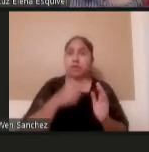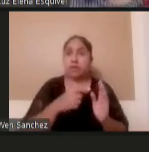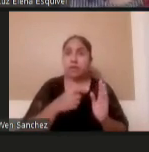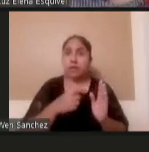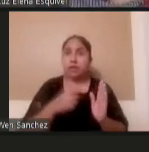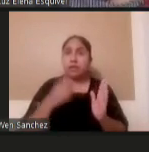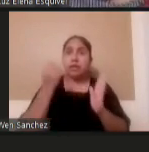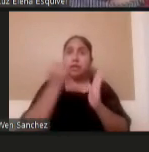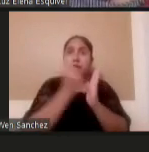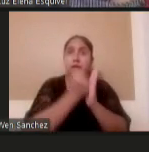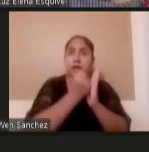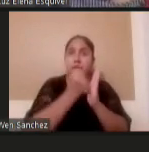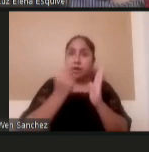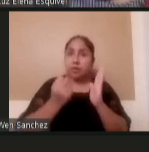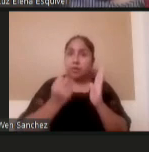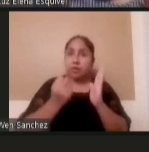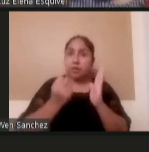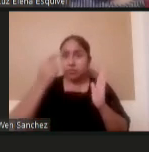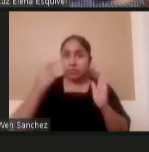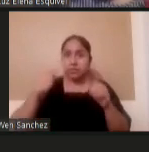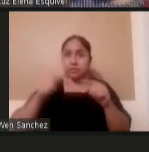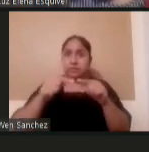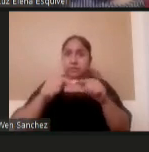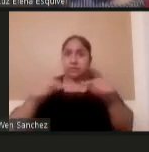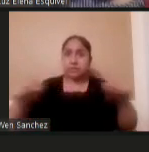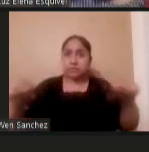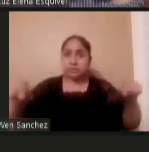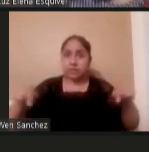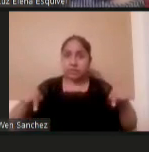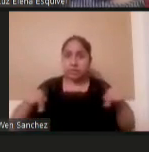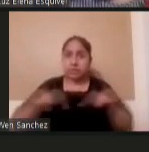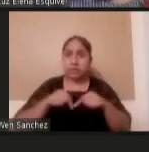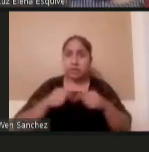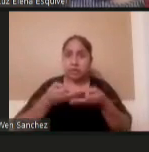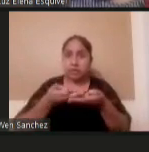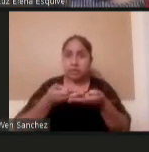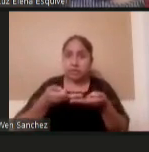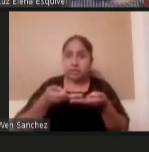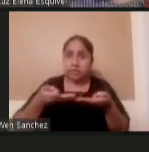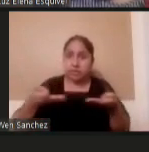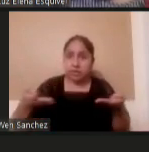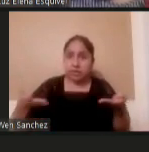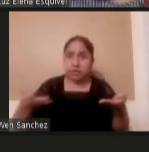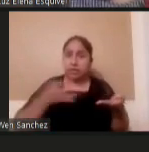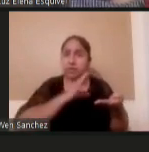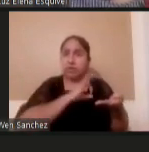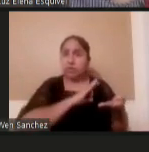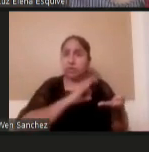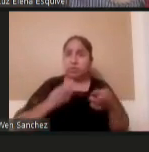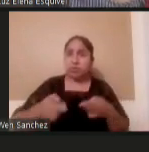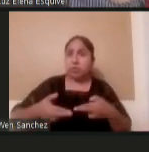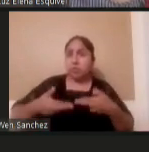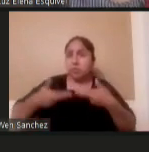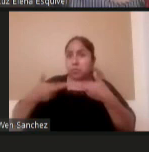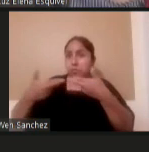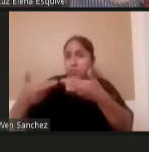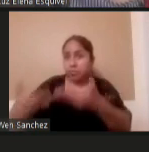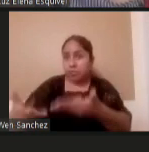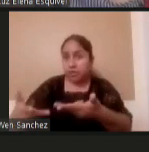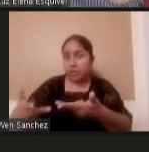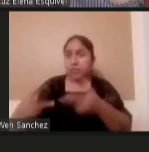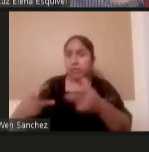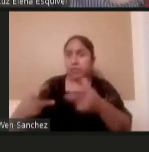y enajenación a título gratuito mediante el trámite administrativo de donación a favor del gobierno federal de los Estados